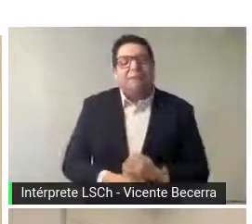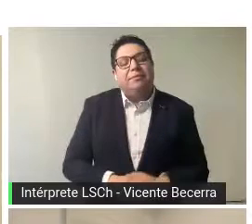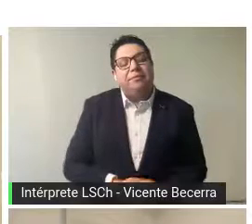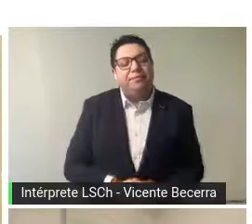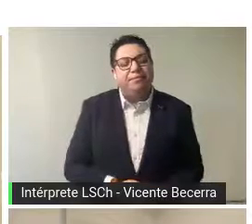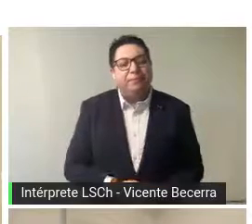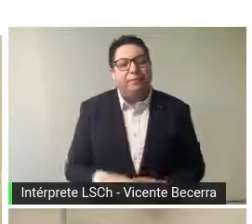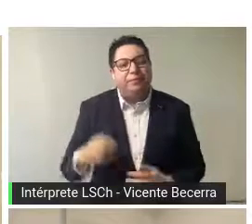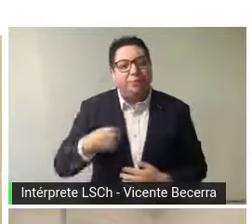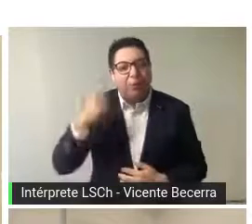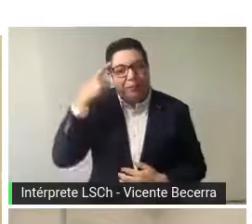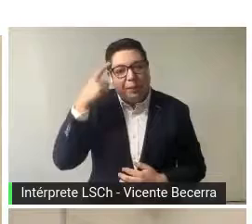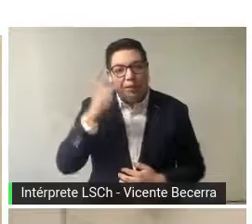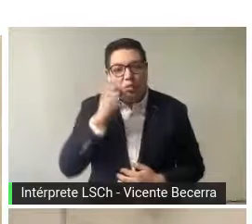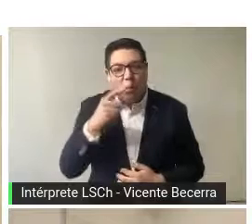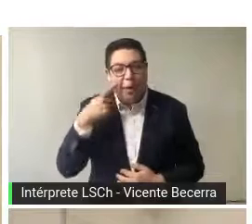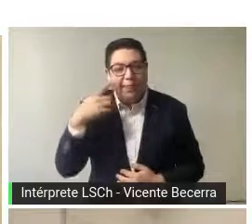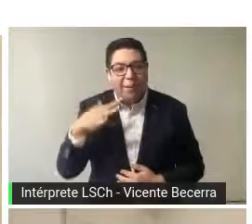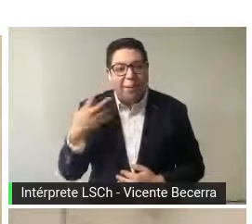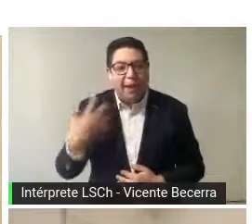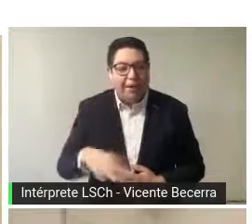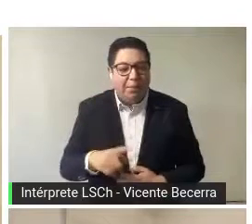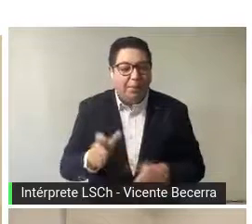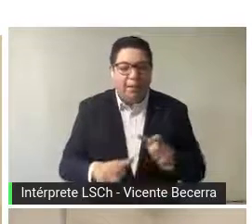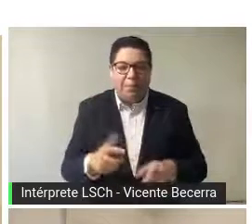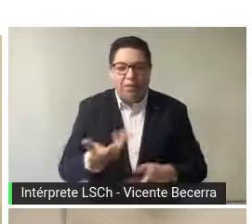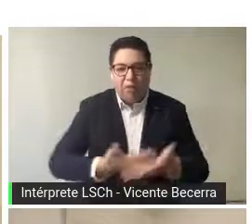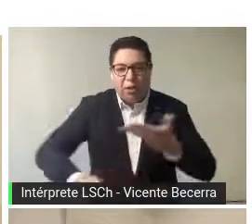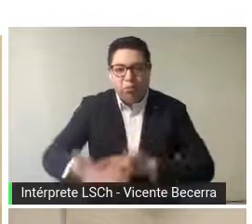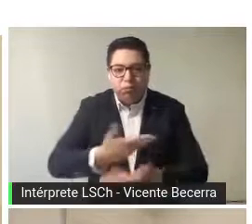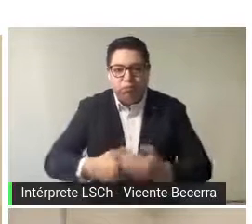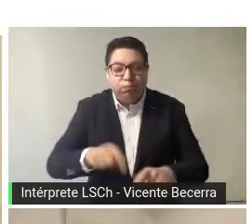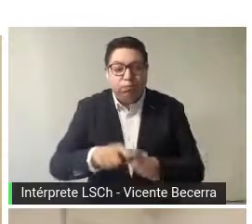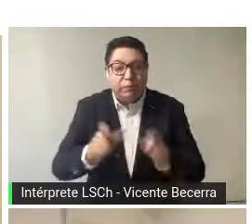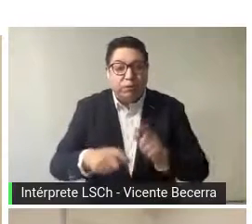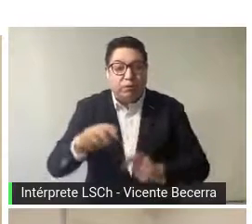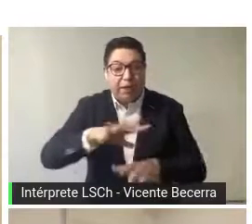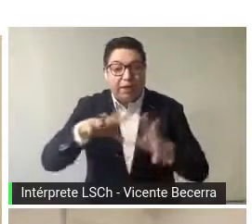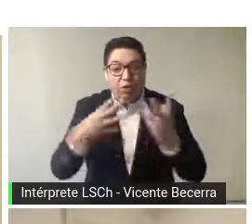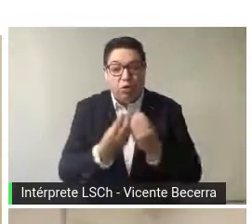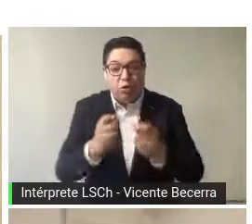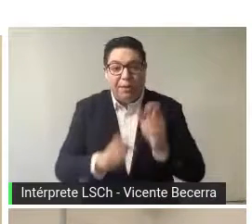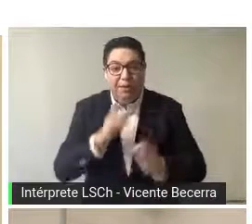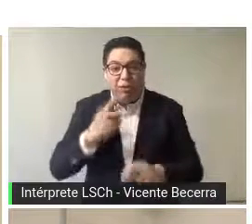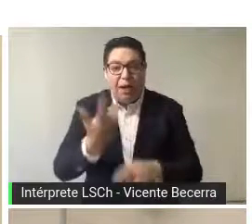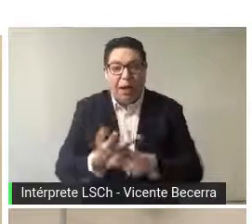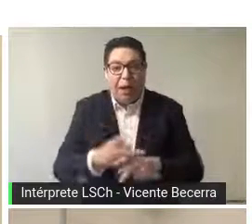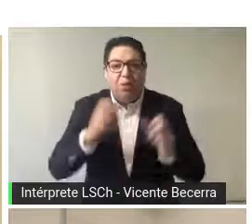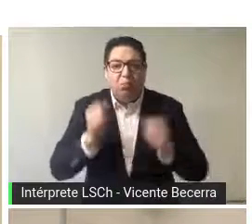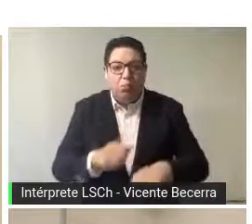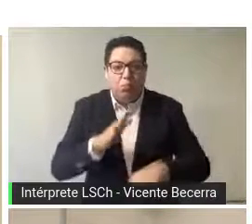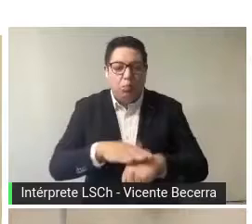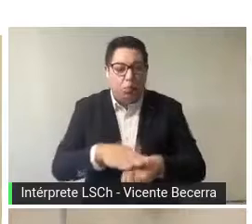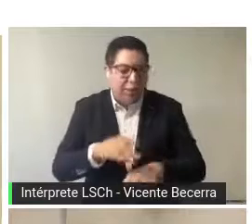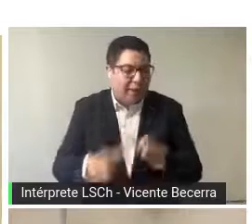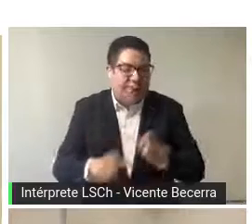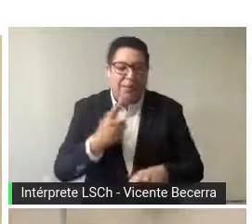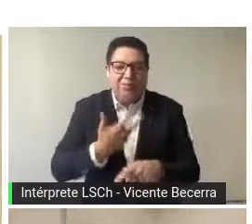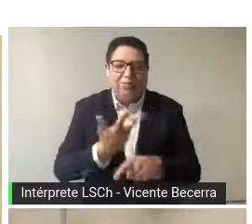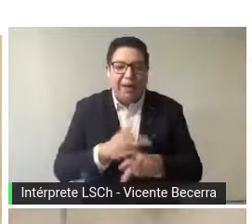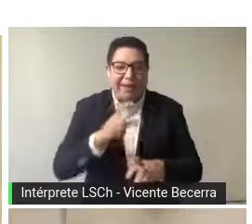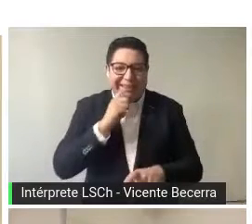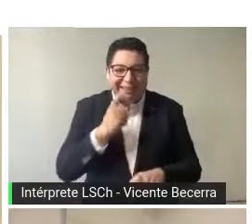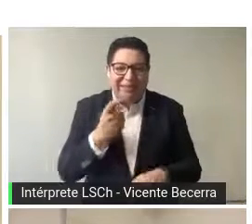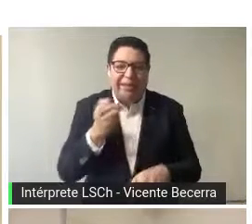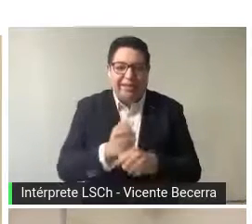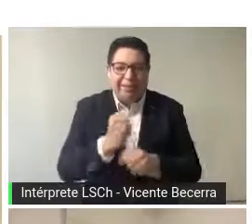importante ser transparente con la ciudadanía, y en la medida que uno sea transparente y esté implementando medidas que van en